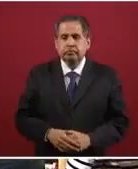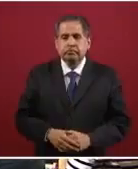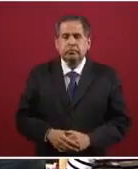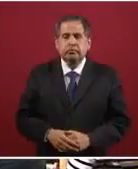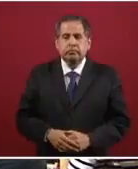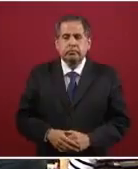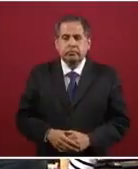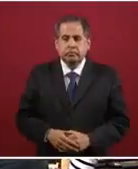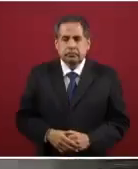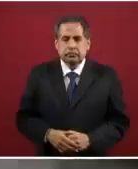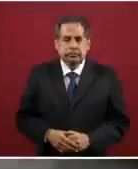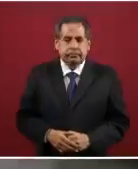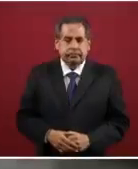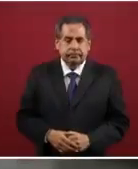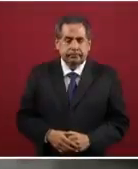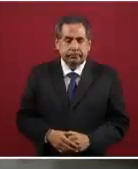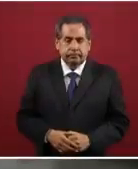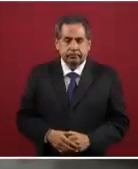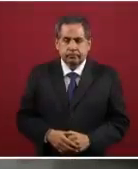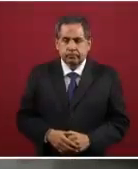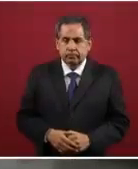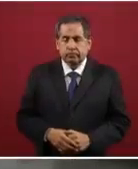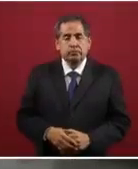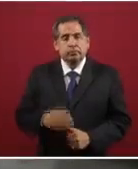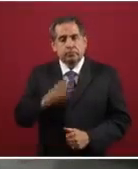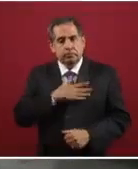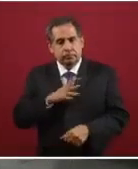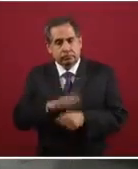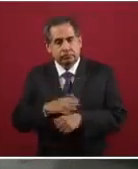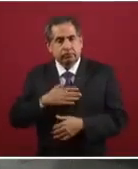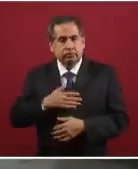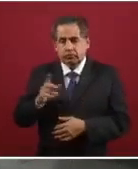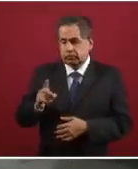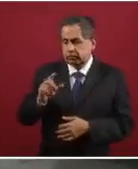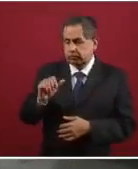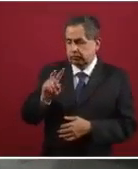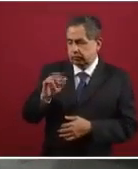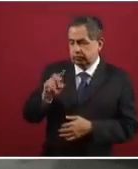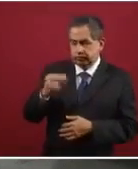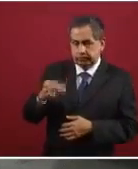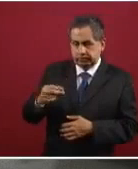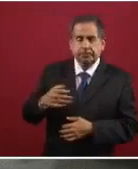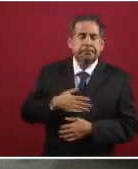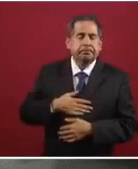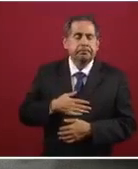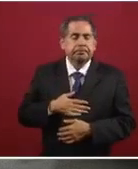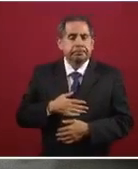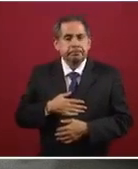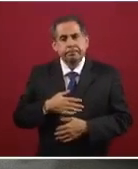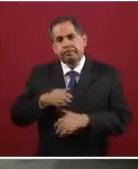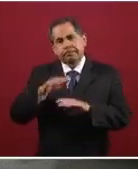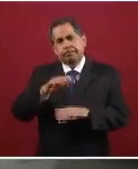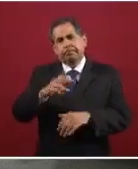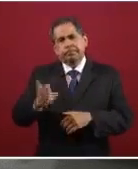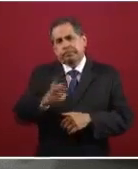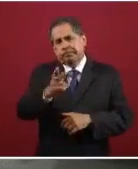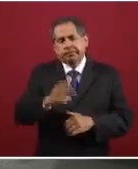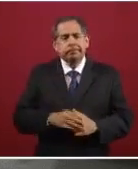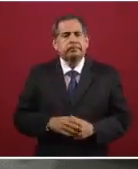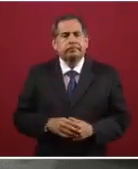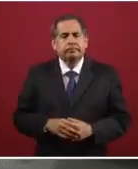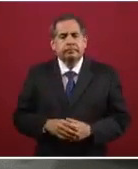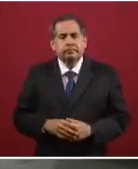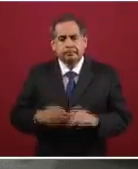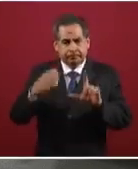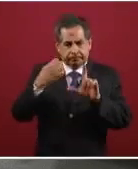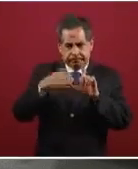otro, me voy al otro que está. Canciller, presidente, buenos días. David Pérez de Tejada, Informe 24. Con los asuntos de El